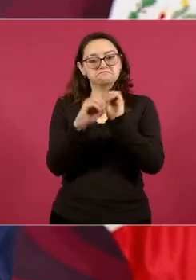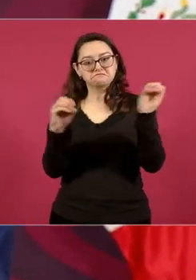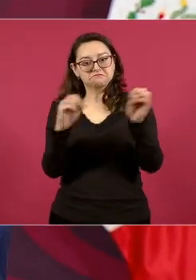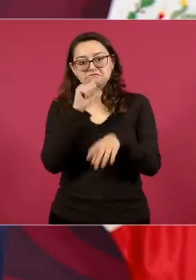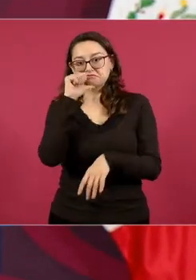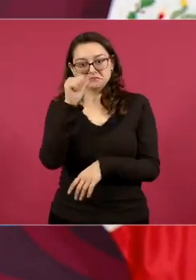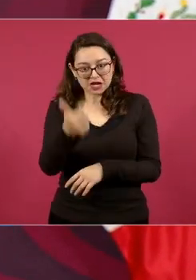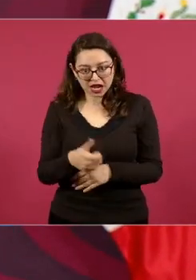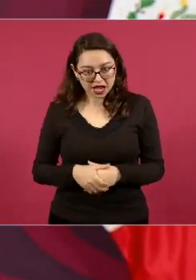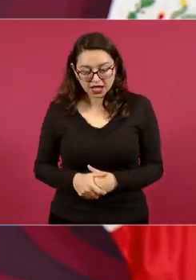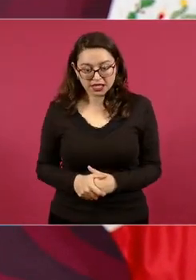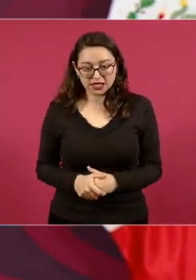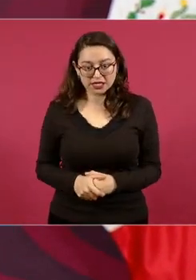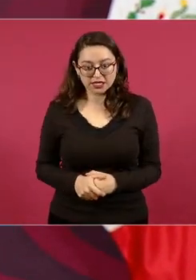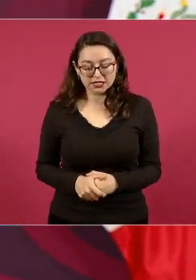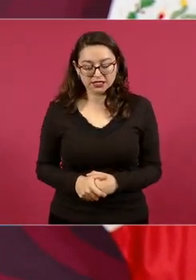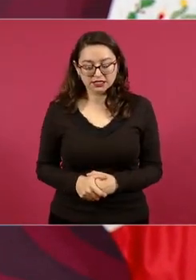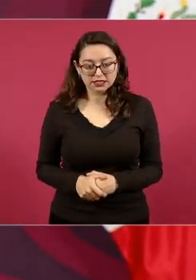no